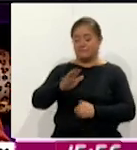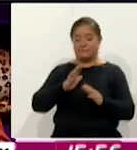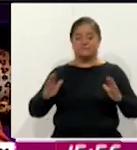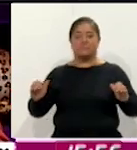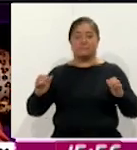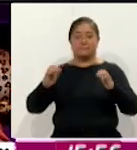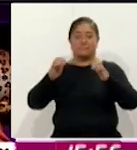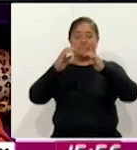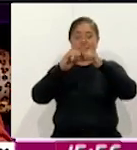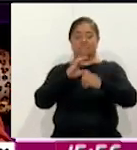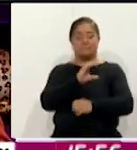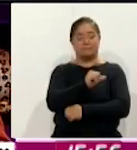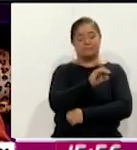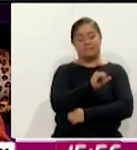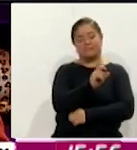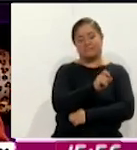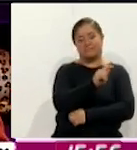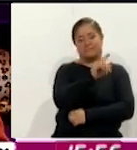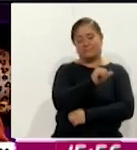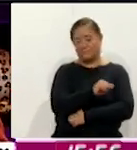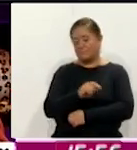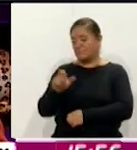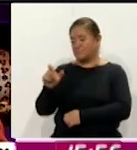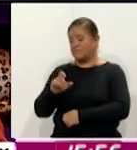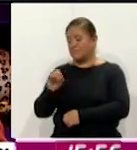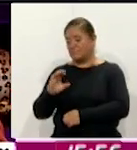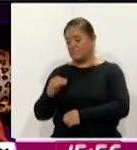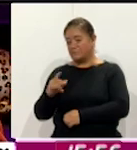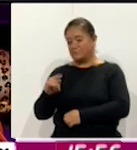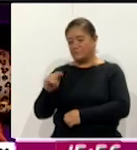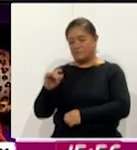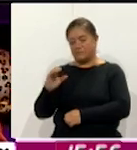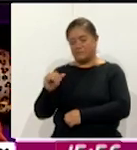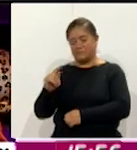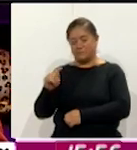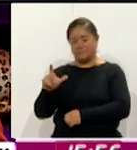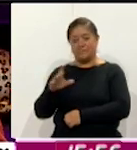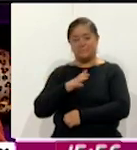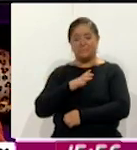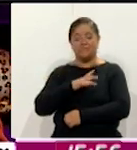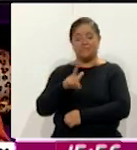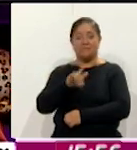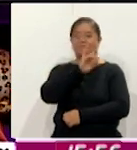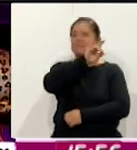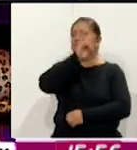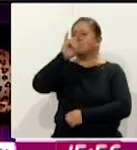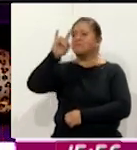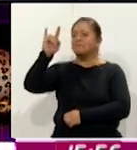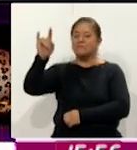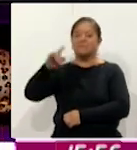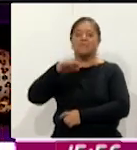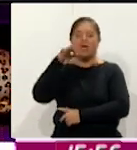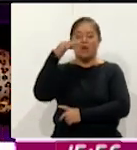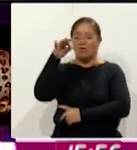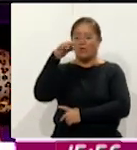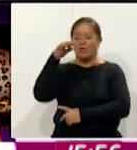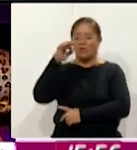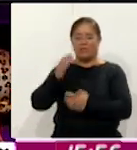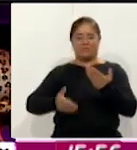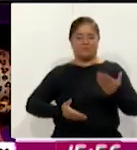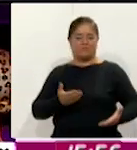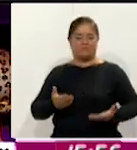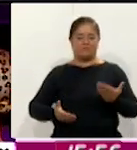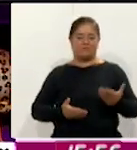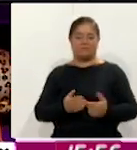Cacaxtla, Xochitecatl, se inauguró la exposición fotográfica Entre Plumas y Danzas. Para saber los detalles, ahora nos vamos a